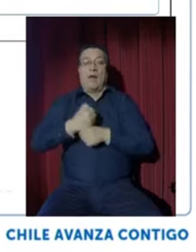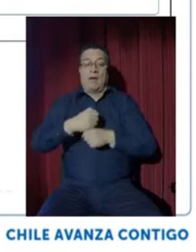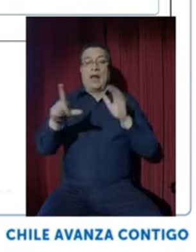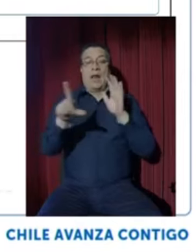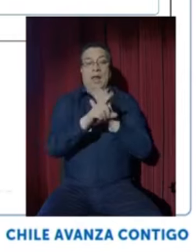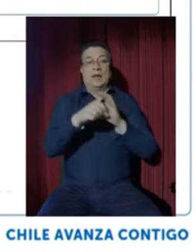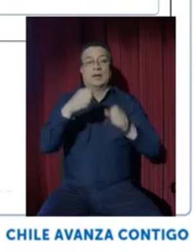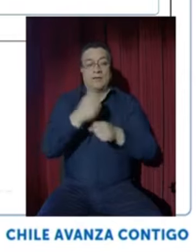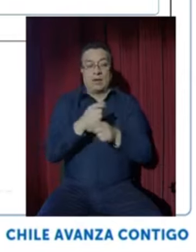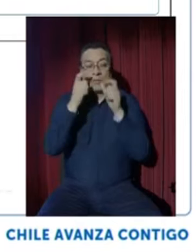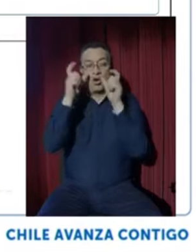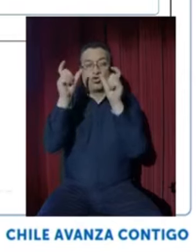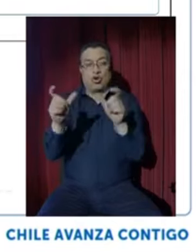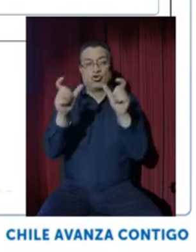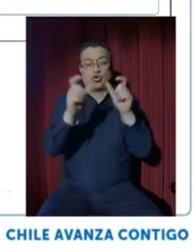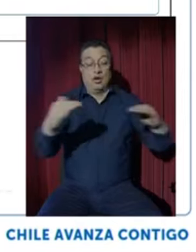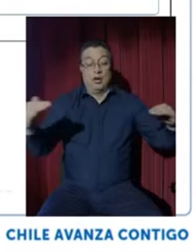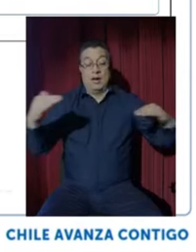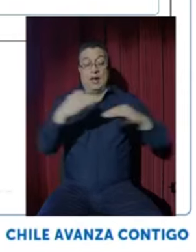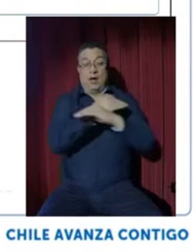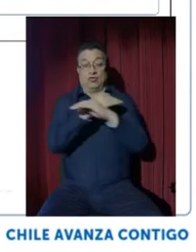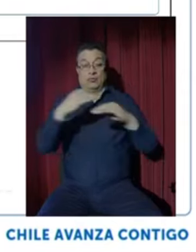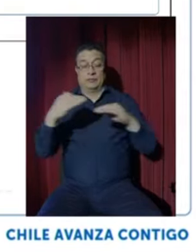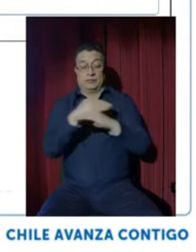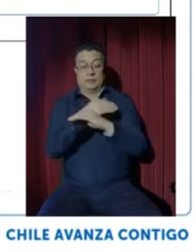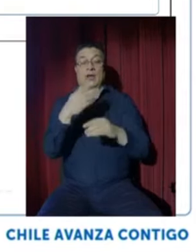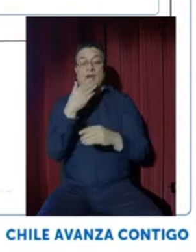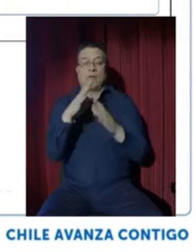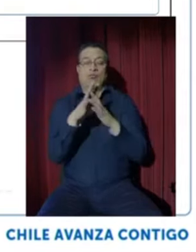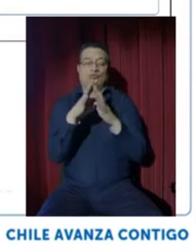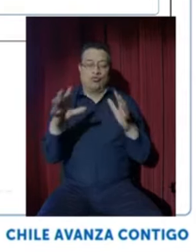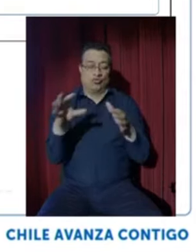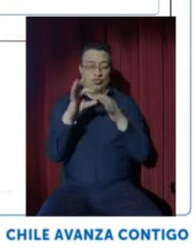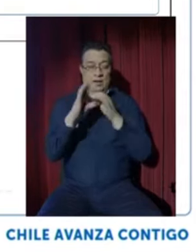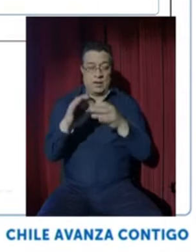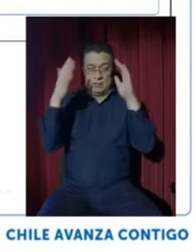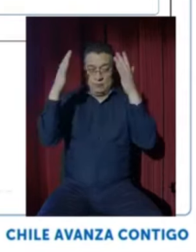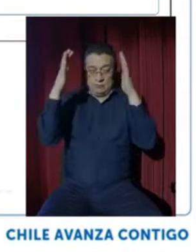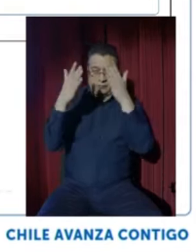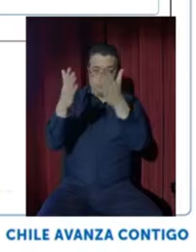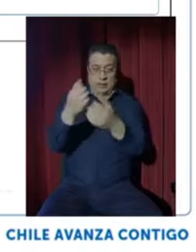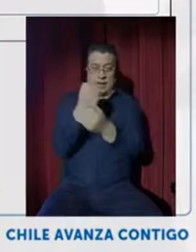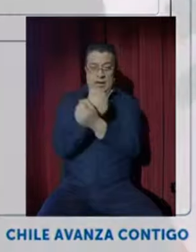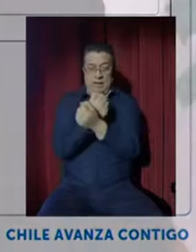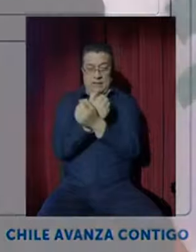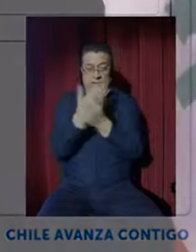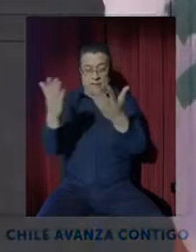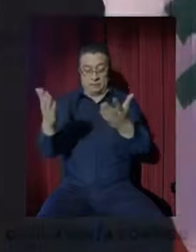codo a codo en los controles carreteros Así que muchas gracias también y un aplauso